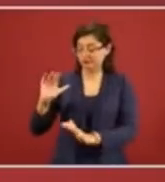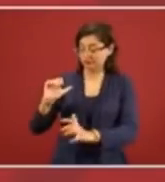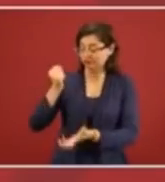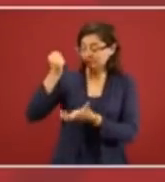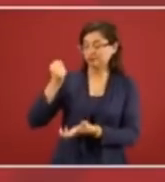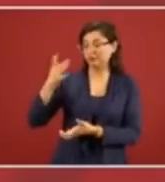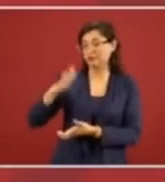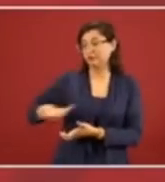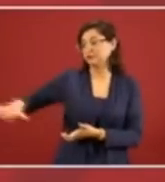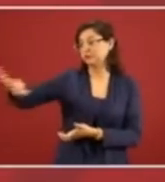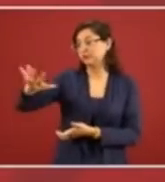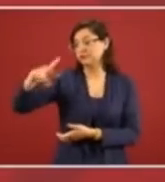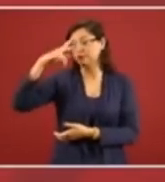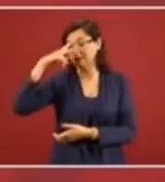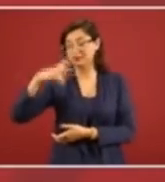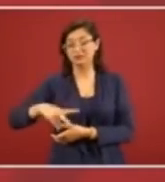manejarlo